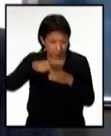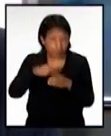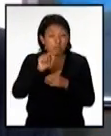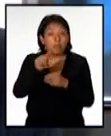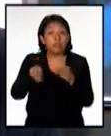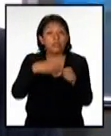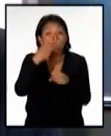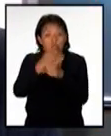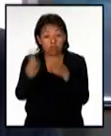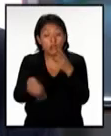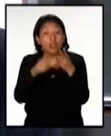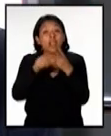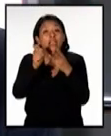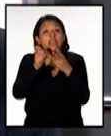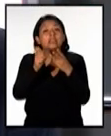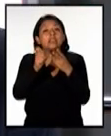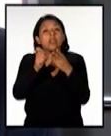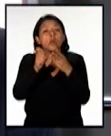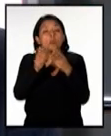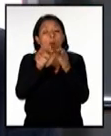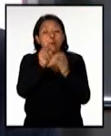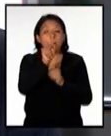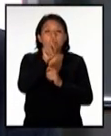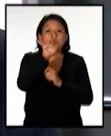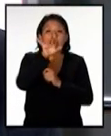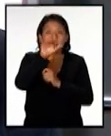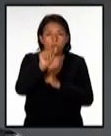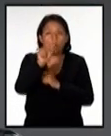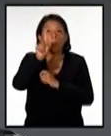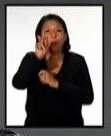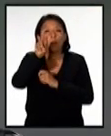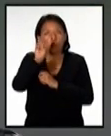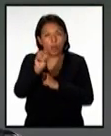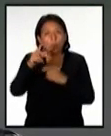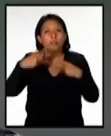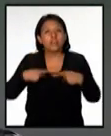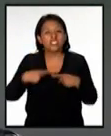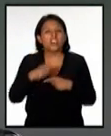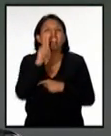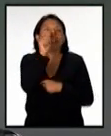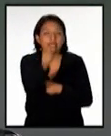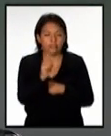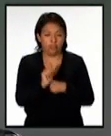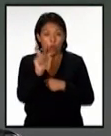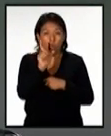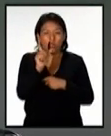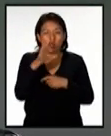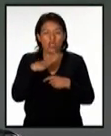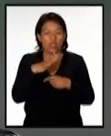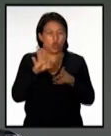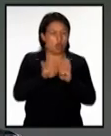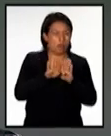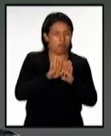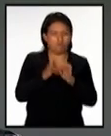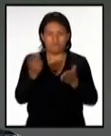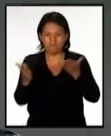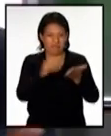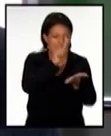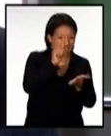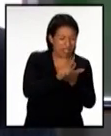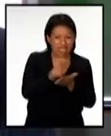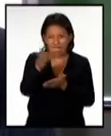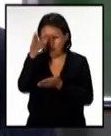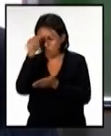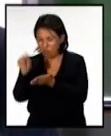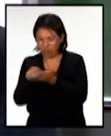el tercero es el principio pro persona, es decir, cuando no se sabe qué hacer, cuando hay un conflicto de leyes, a lo